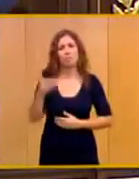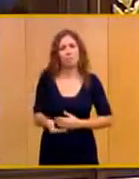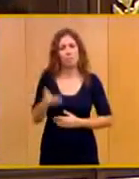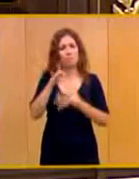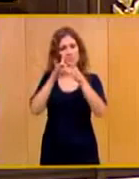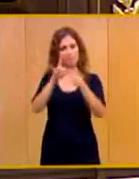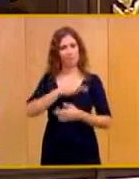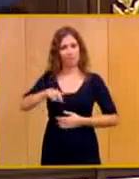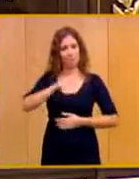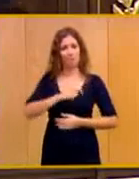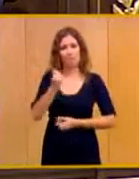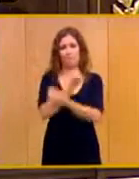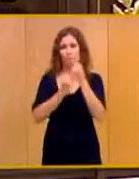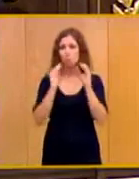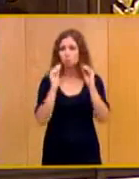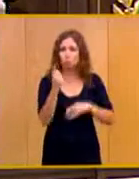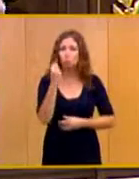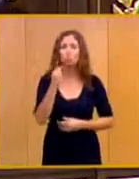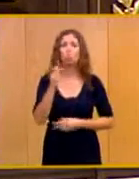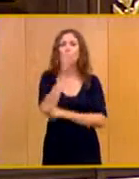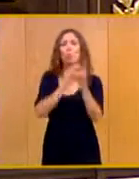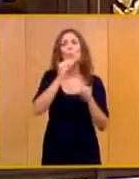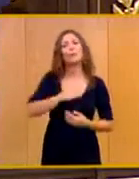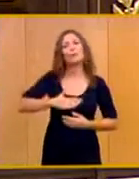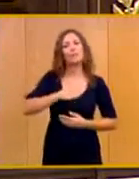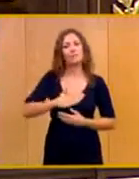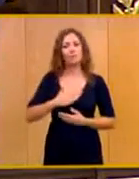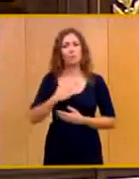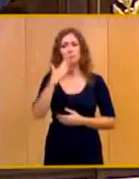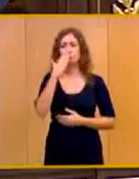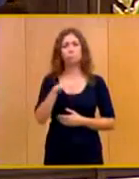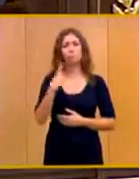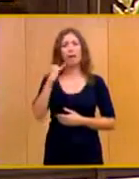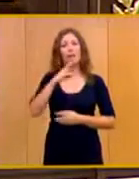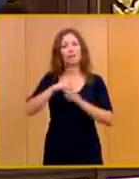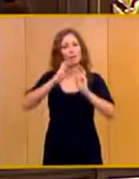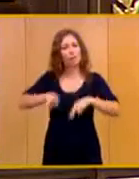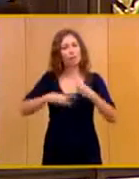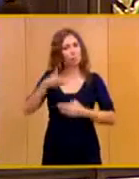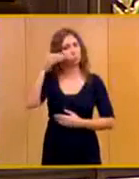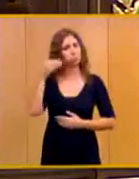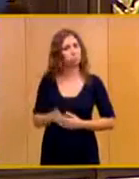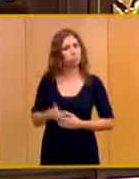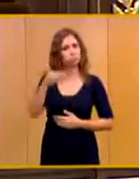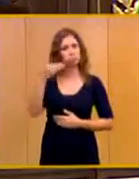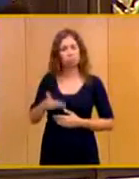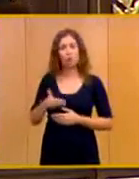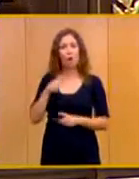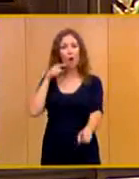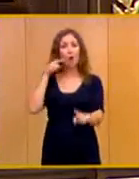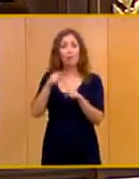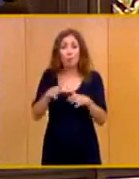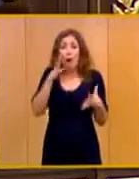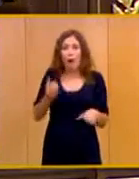su economía, para su bienestar, donde tenemos reformas de gran calado llamadas a cambiar nuestro modelo